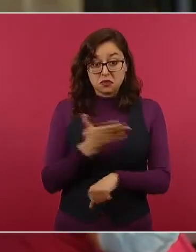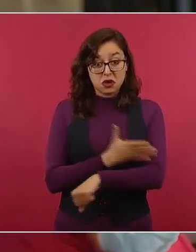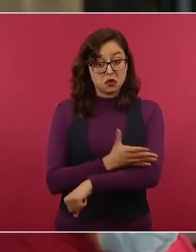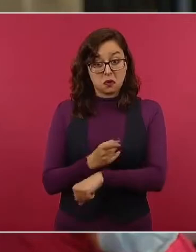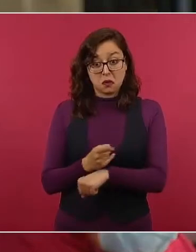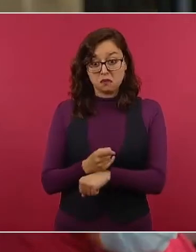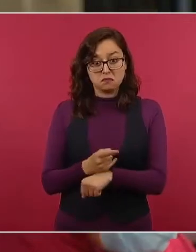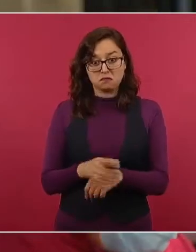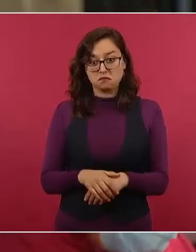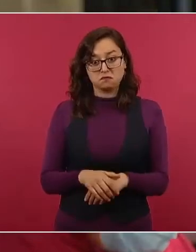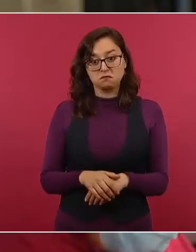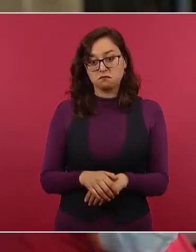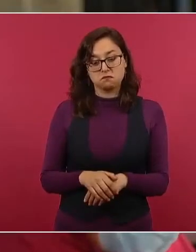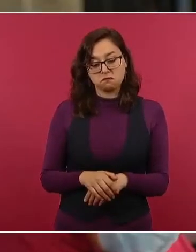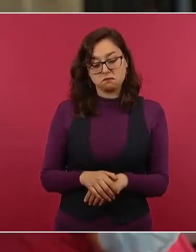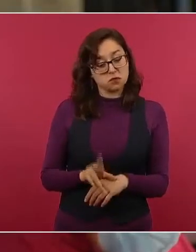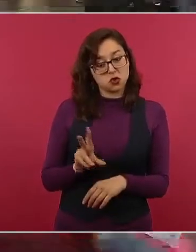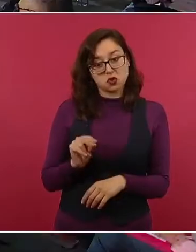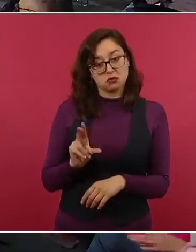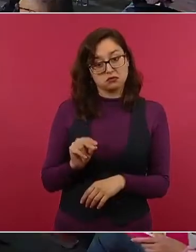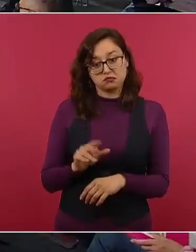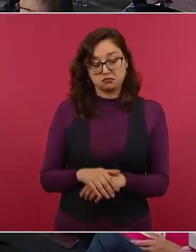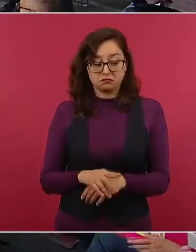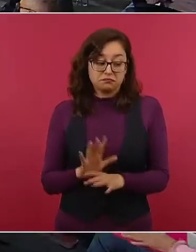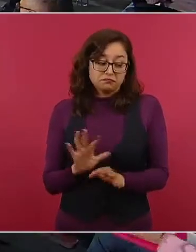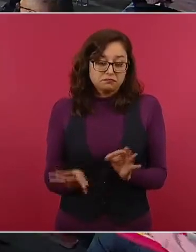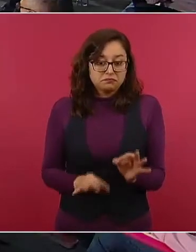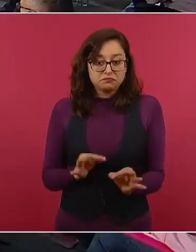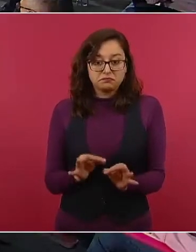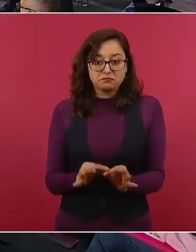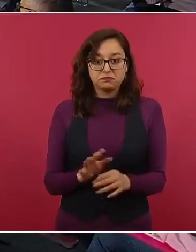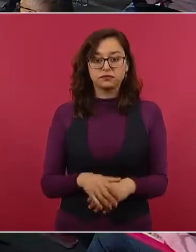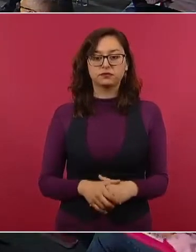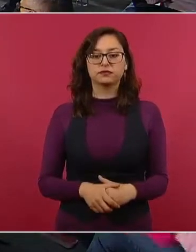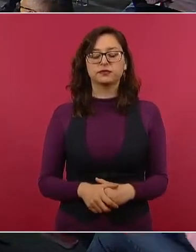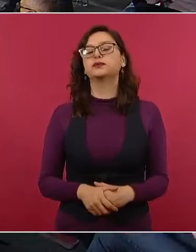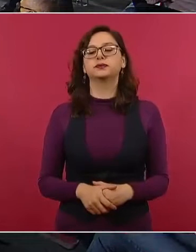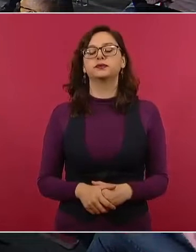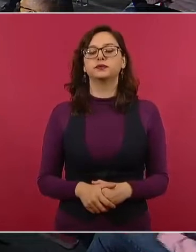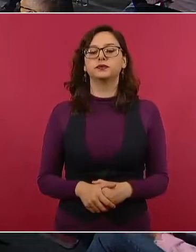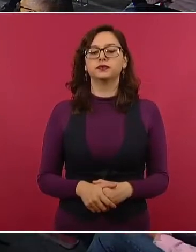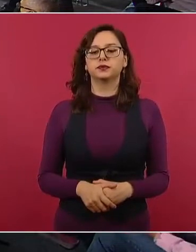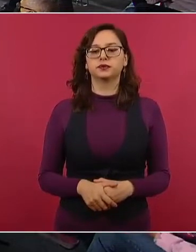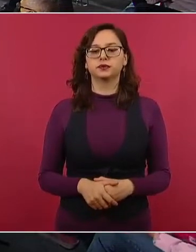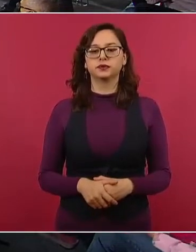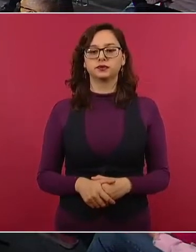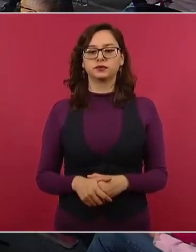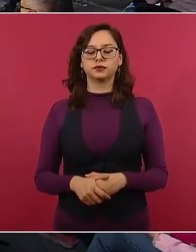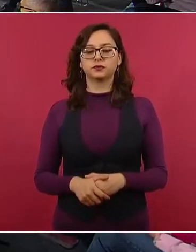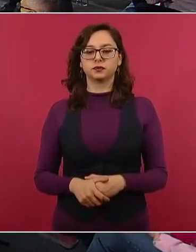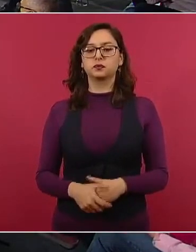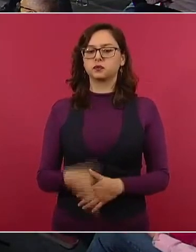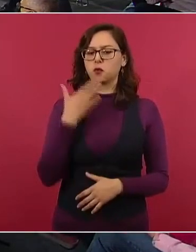carga. Es todo, señor presidente. Muy bien. Espero. Yo pienso que hay que pedirle a